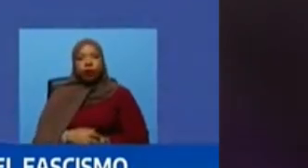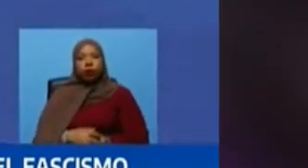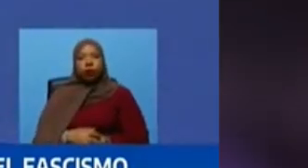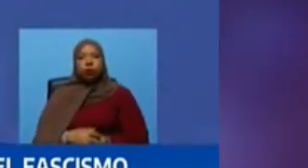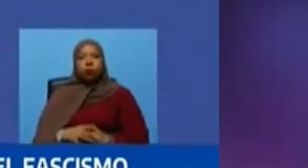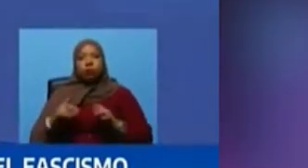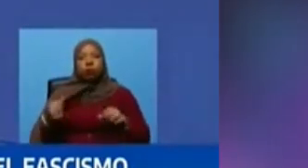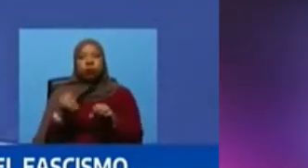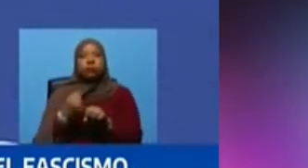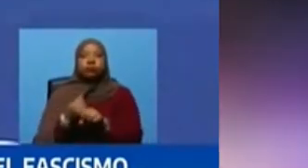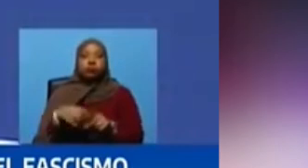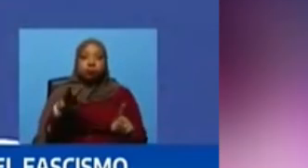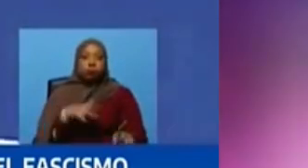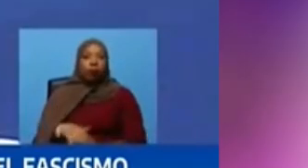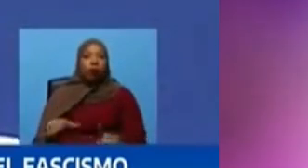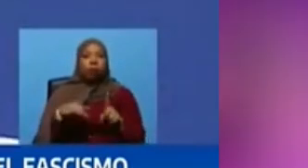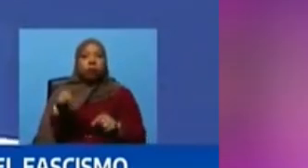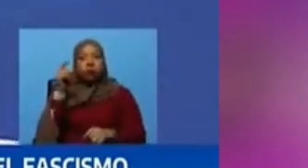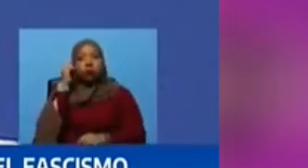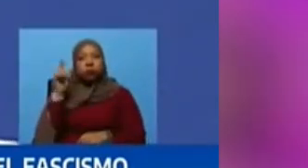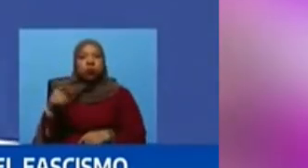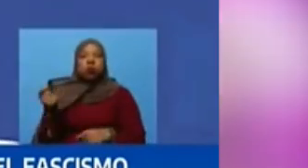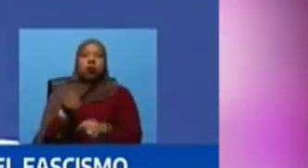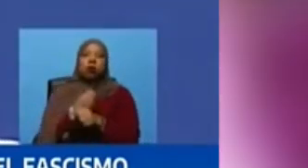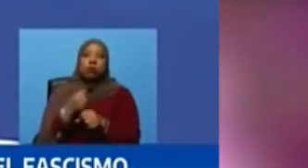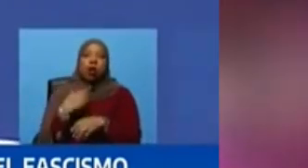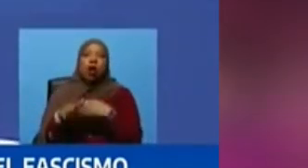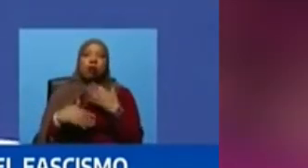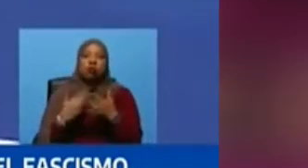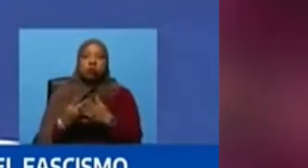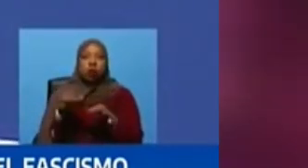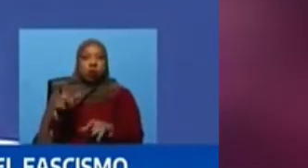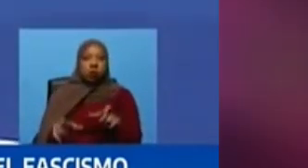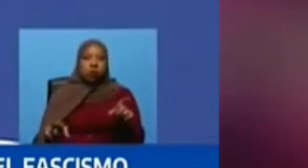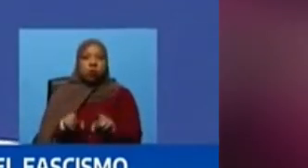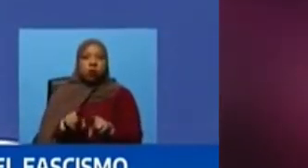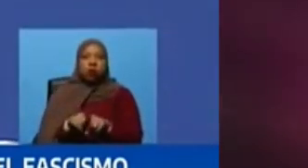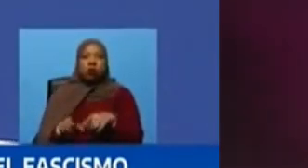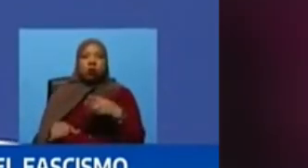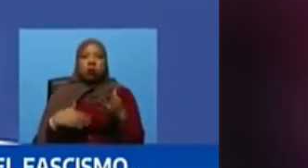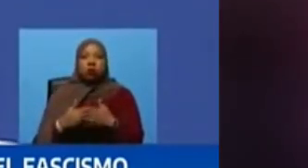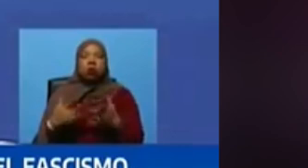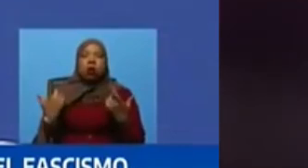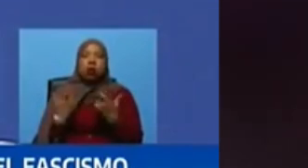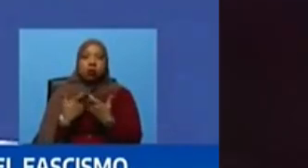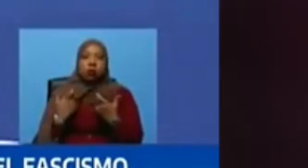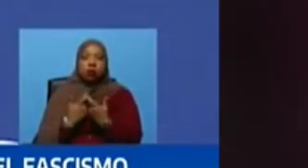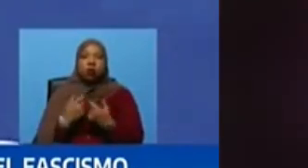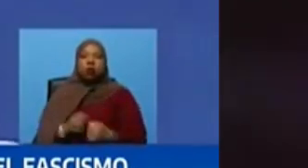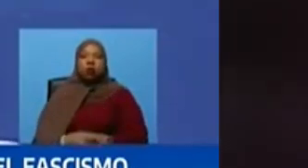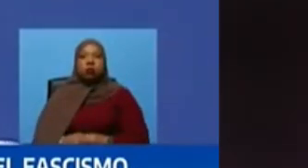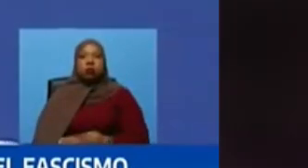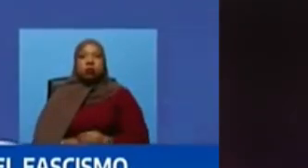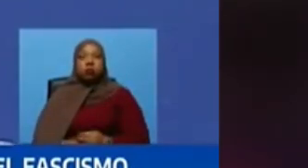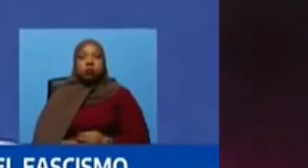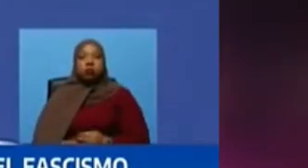Pero empezó la conspiración desde el primer día para desgastarla hasta que la llevaron a la guerra,